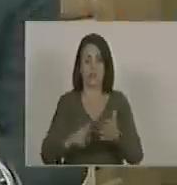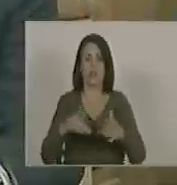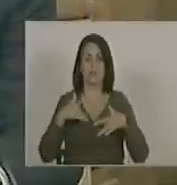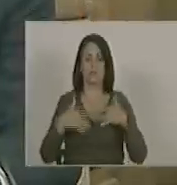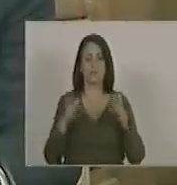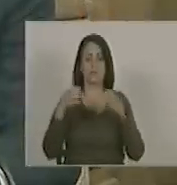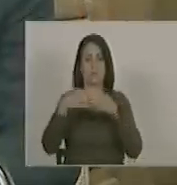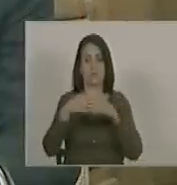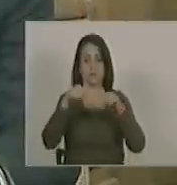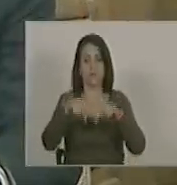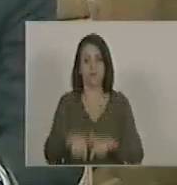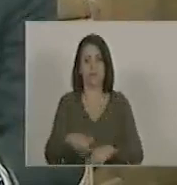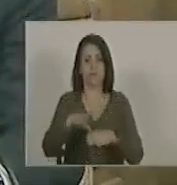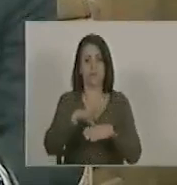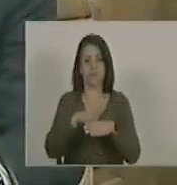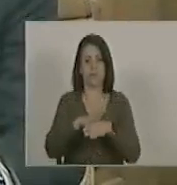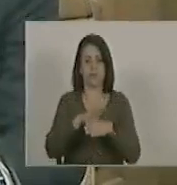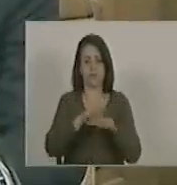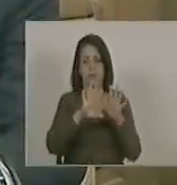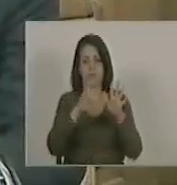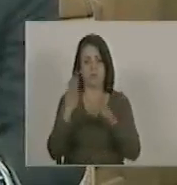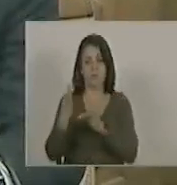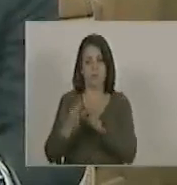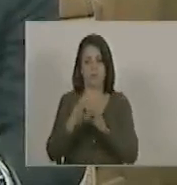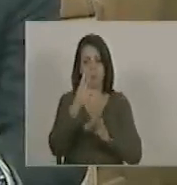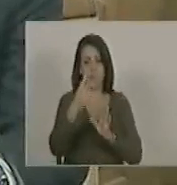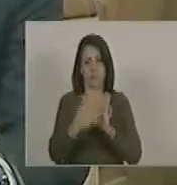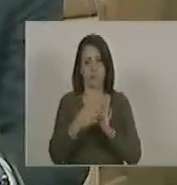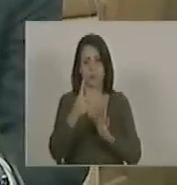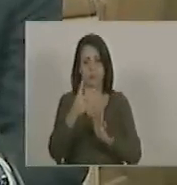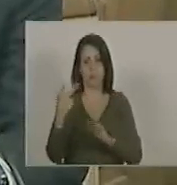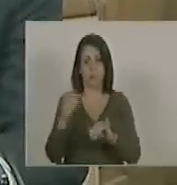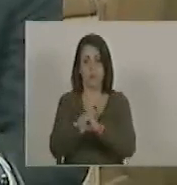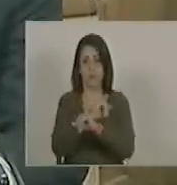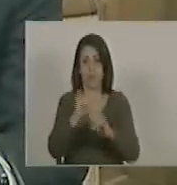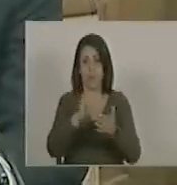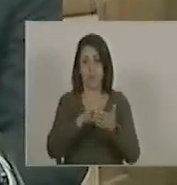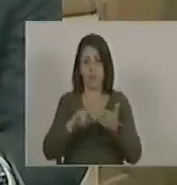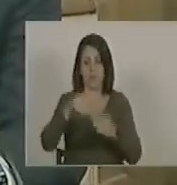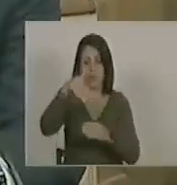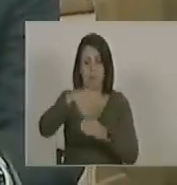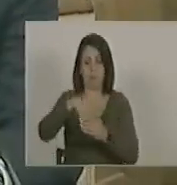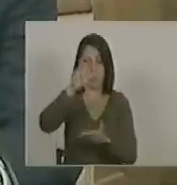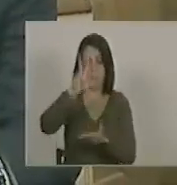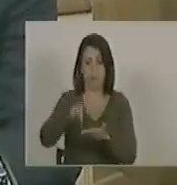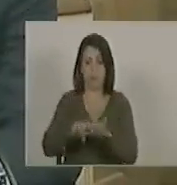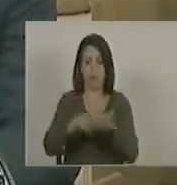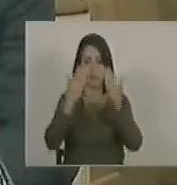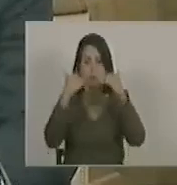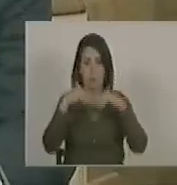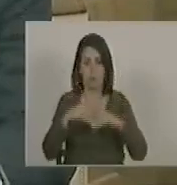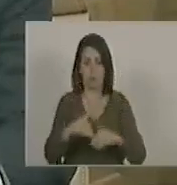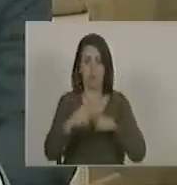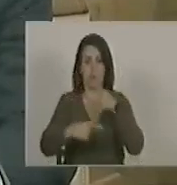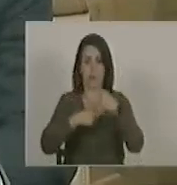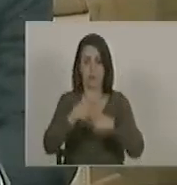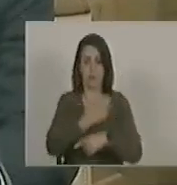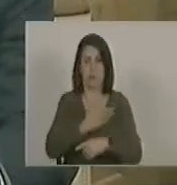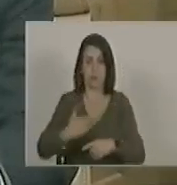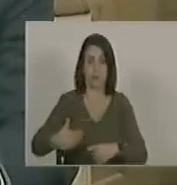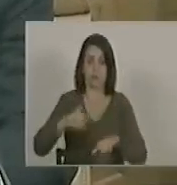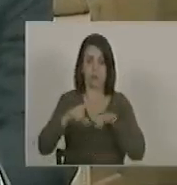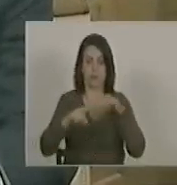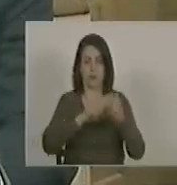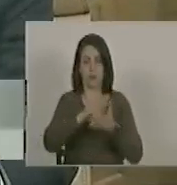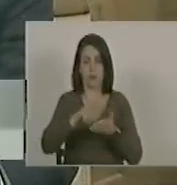de la sesión ordinaria del día martes 19 de septiembre de 2023. Una vez leída y sometida a votación, resultó aprobada. A continuación, el presidente